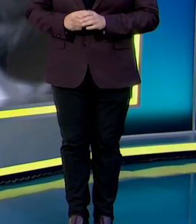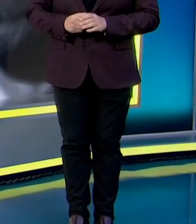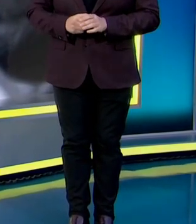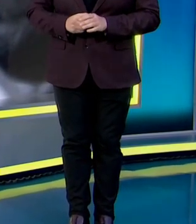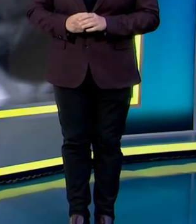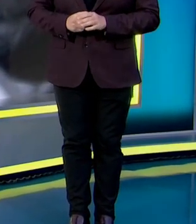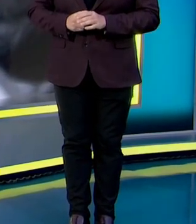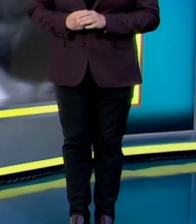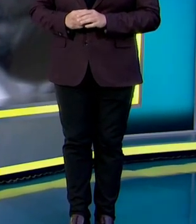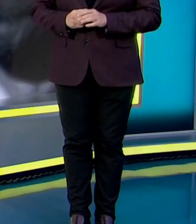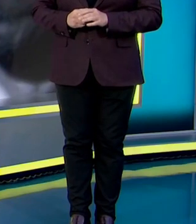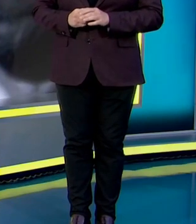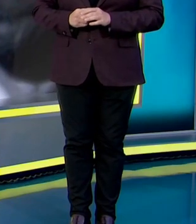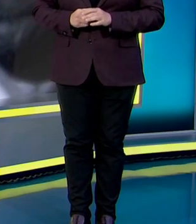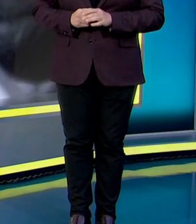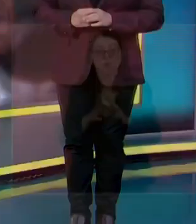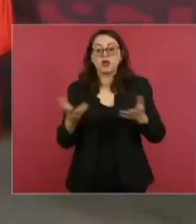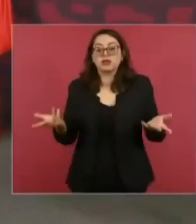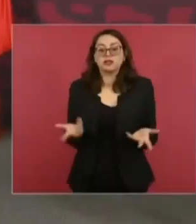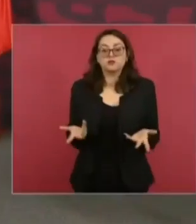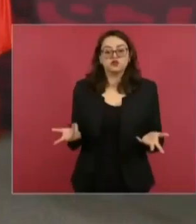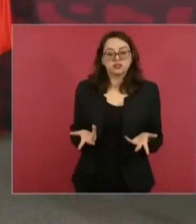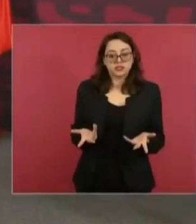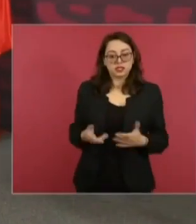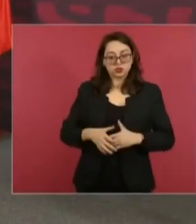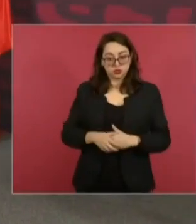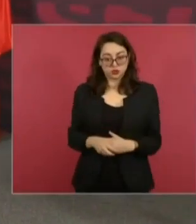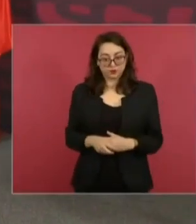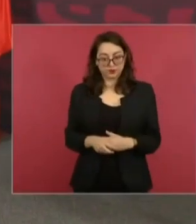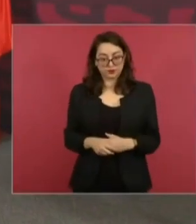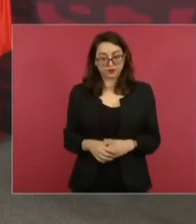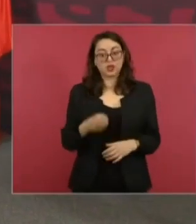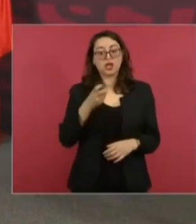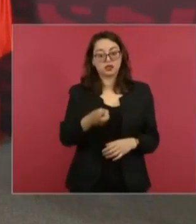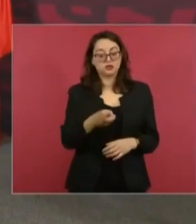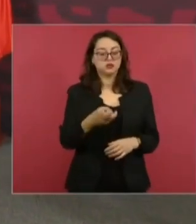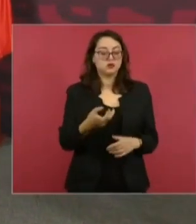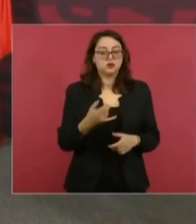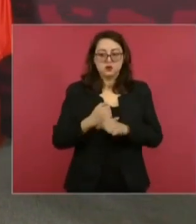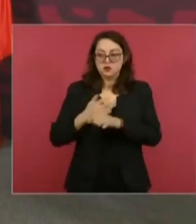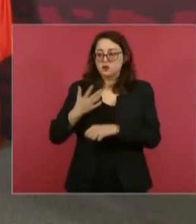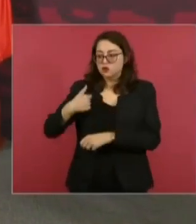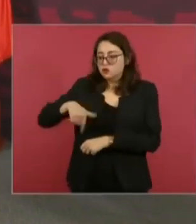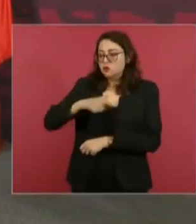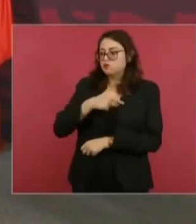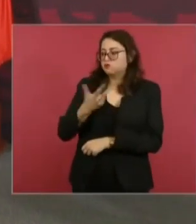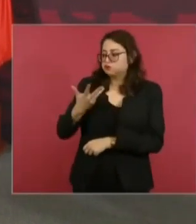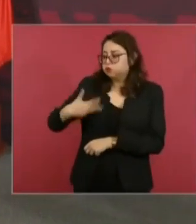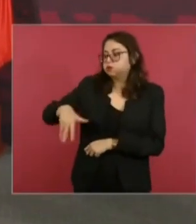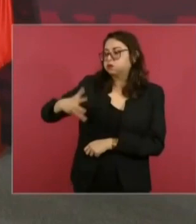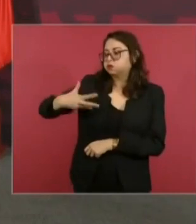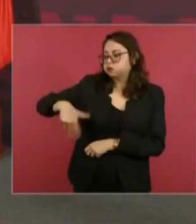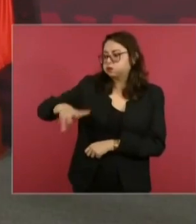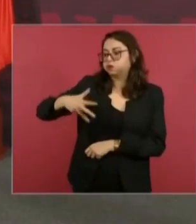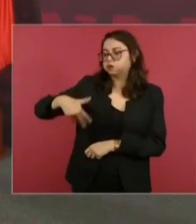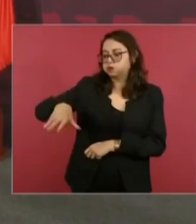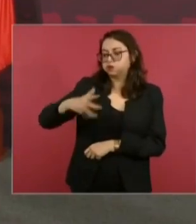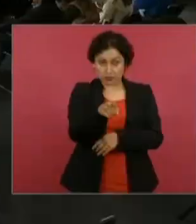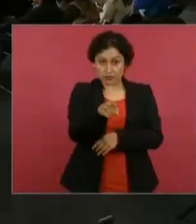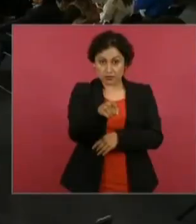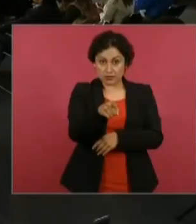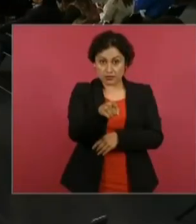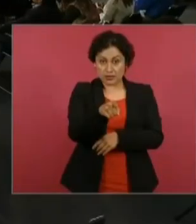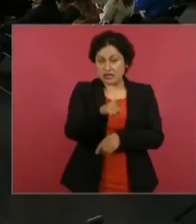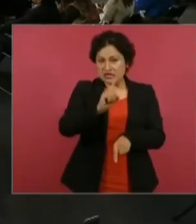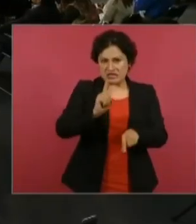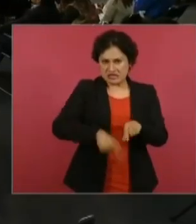compromiso con la justicia es un compromiso que hicimos y desde luego castigar a los